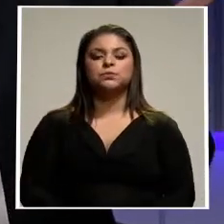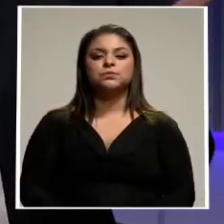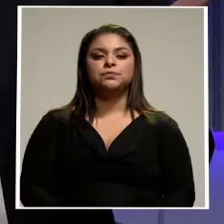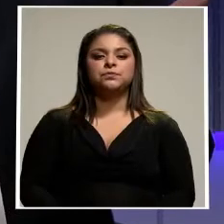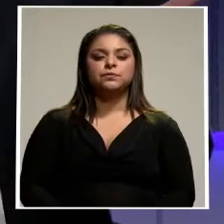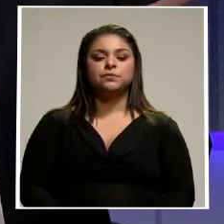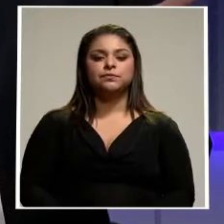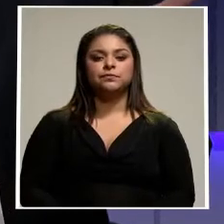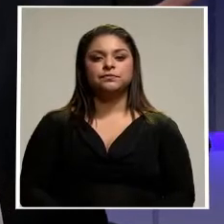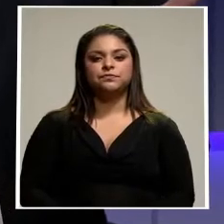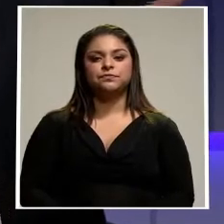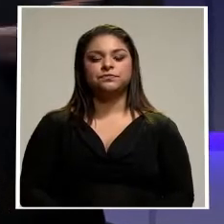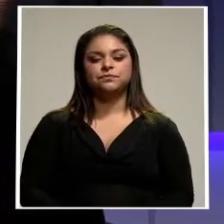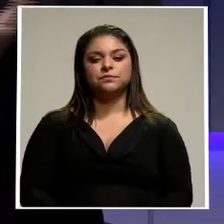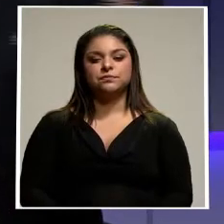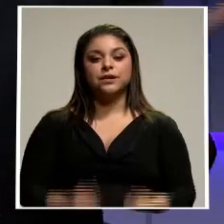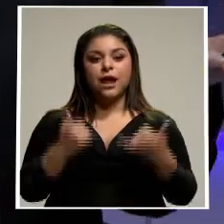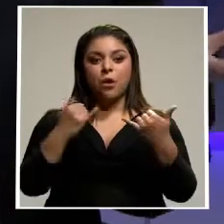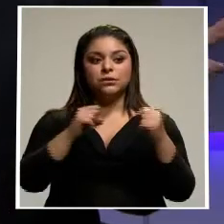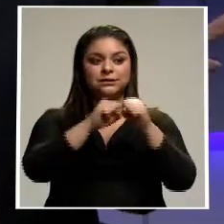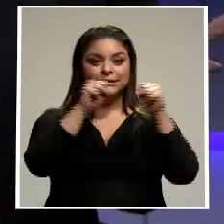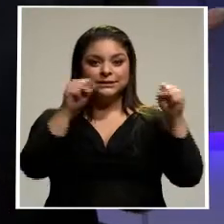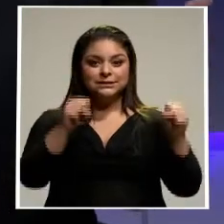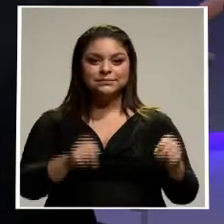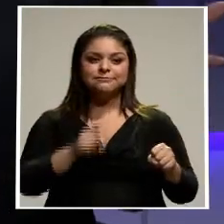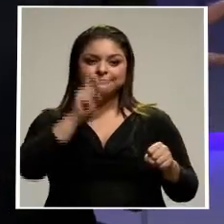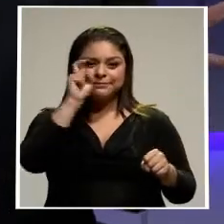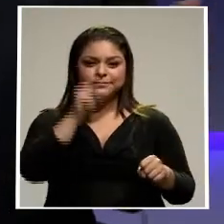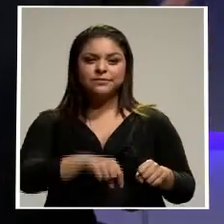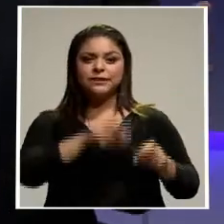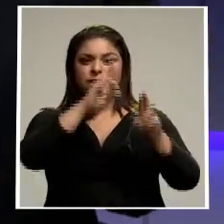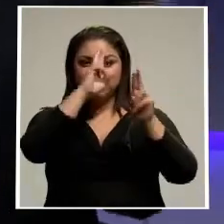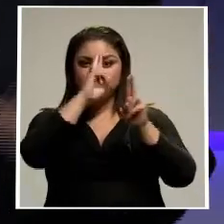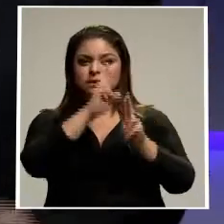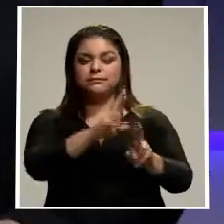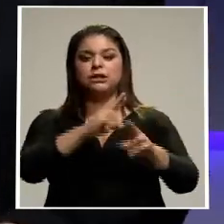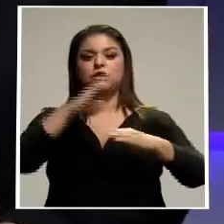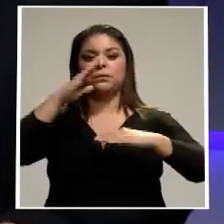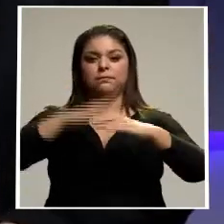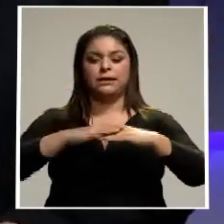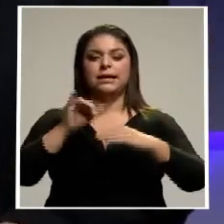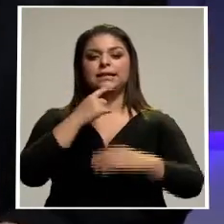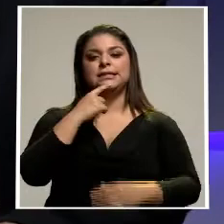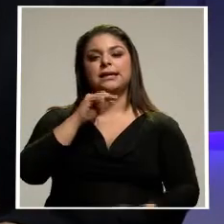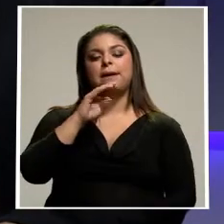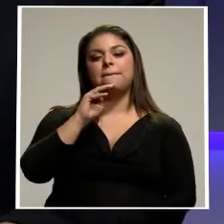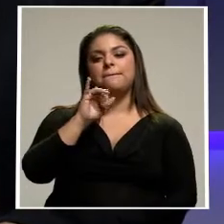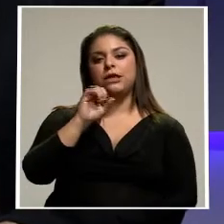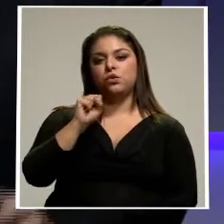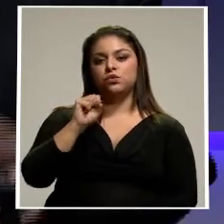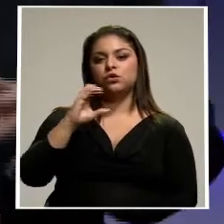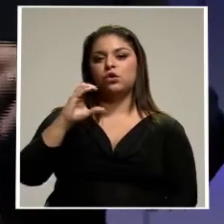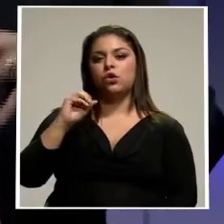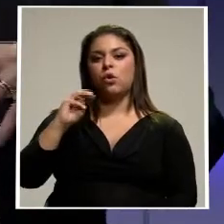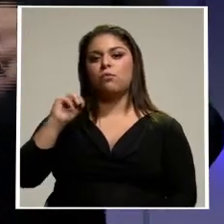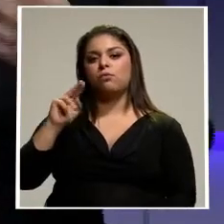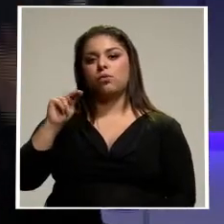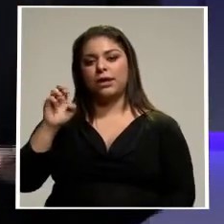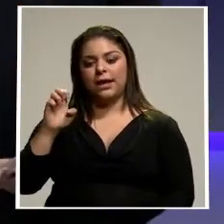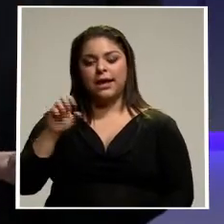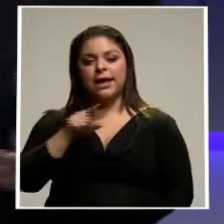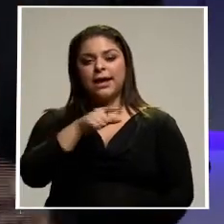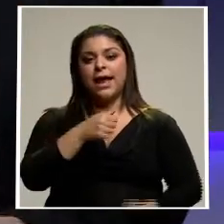sistema hacia un respeto mínimo, lo que se llama un jus comune, que ayuda a su vez